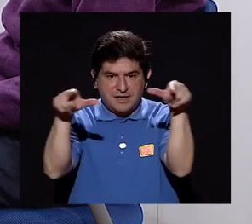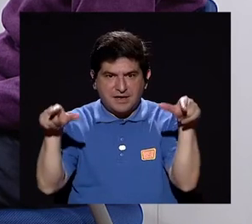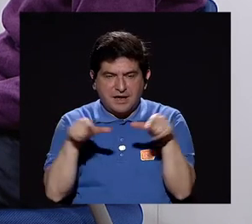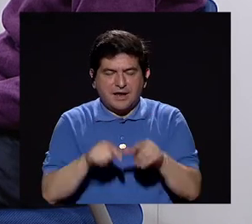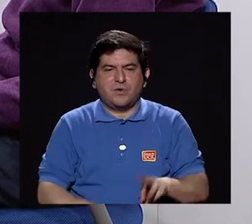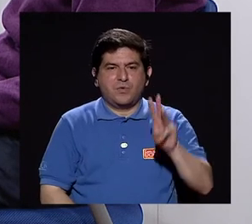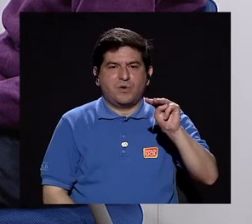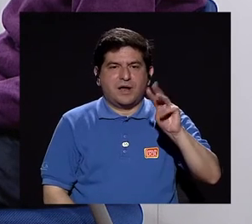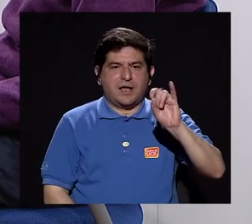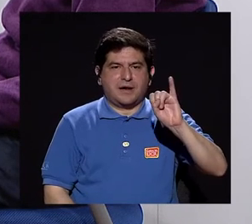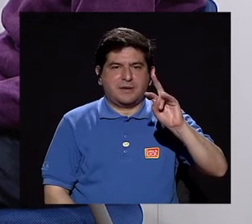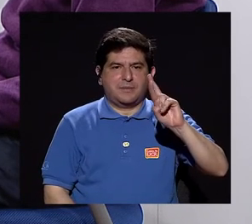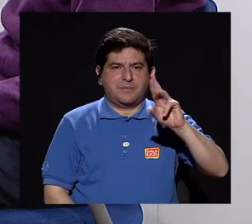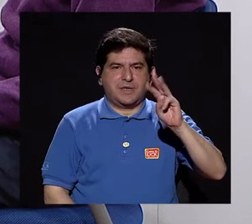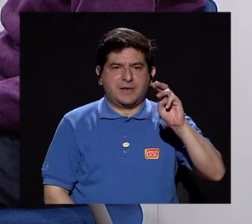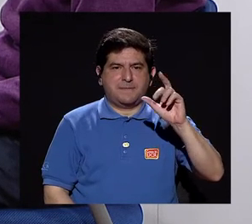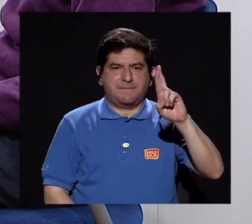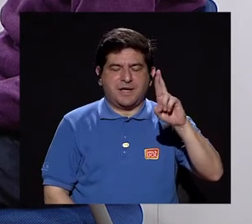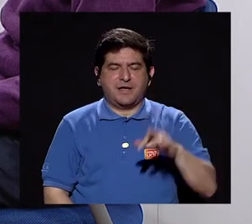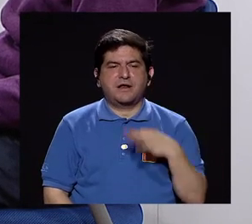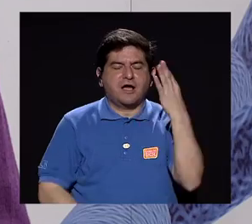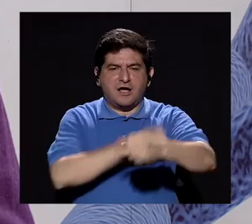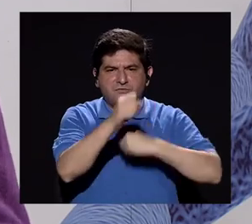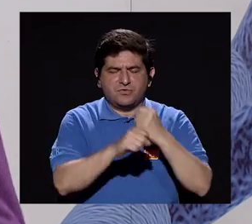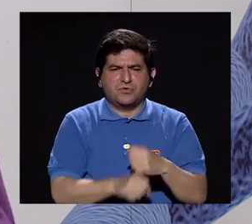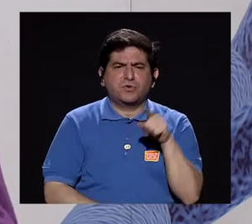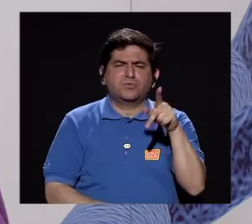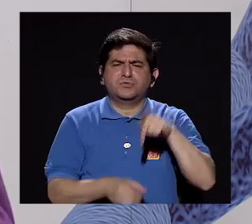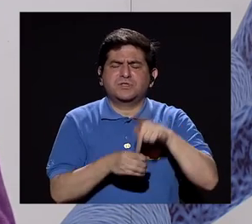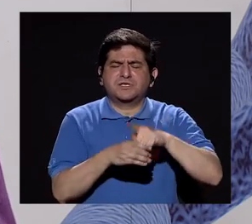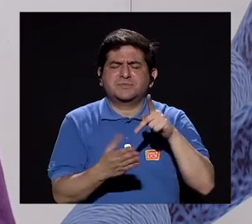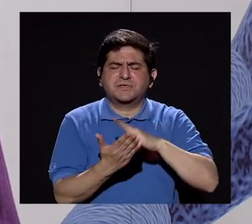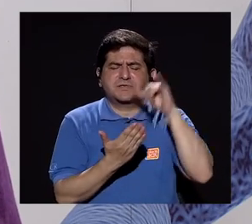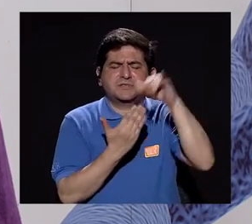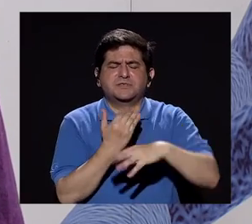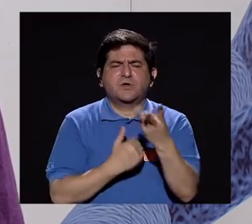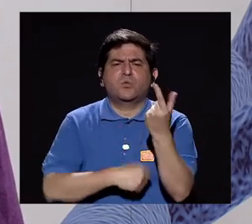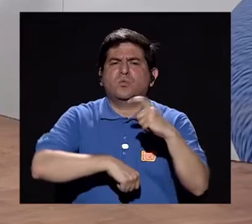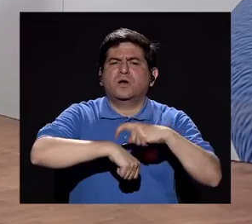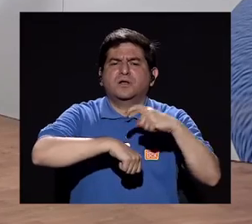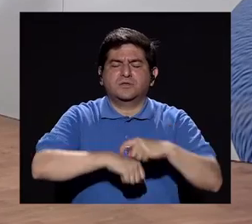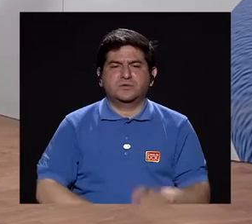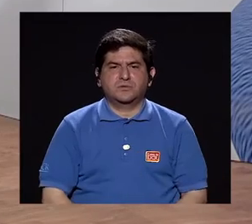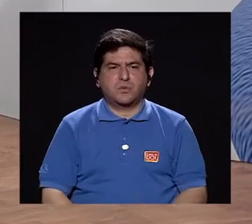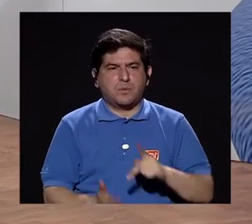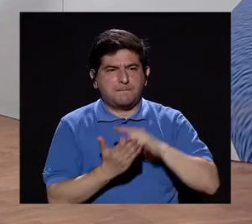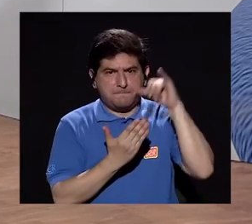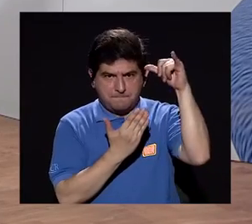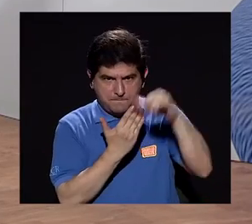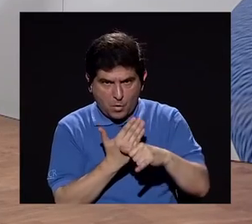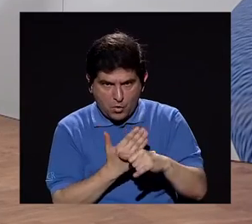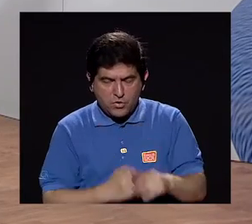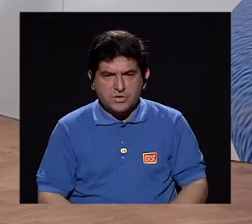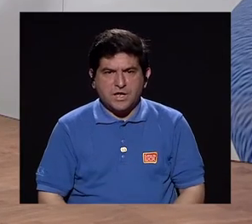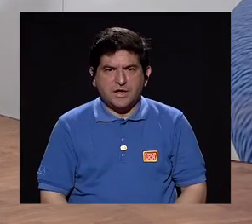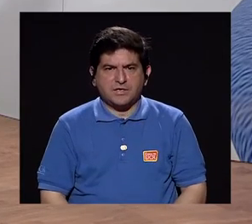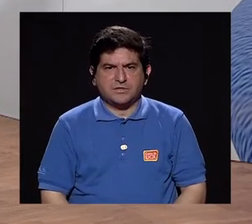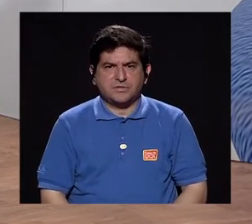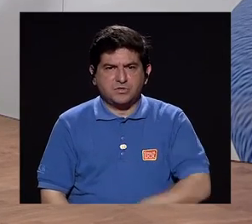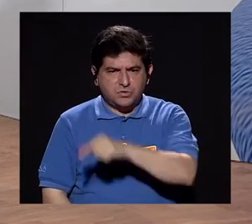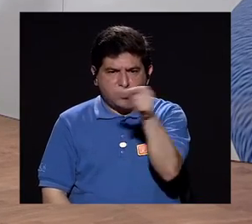tecno ambiente esperamos que durante los próximos años cuanto tienen más o menos soy participando en este proyecto el proyecto de